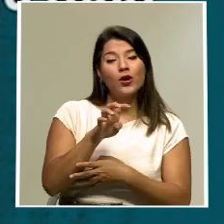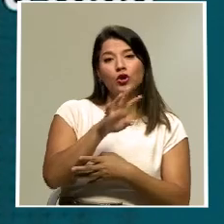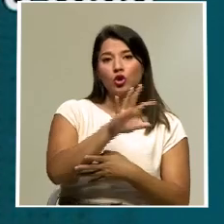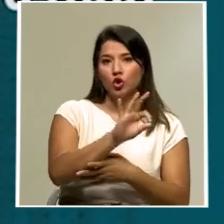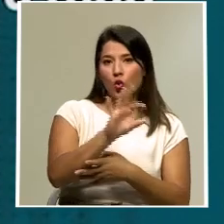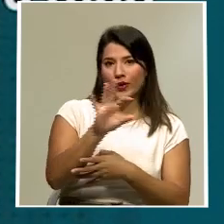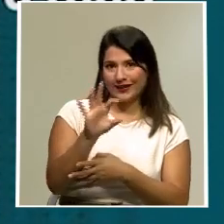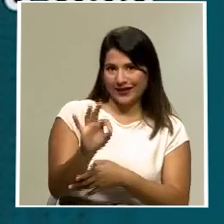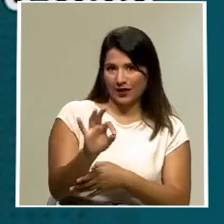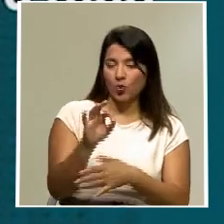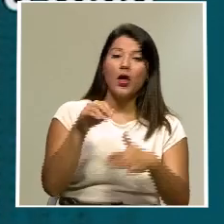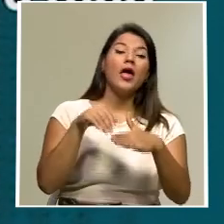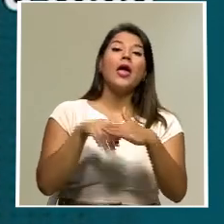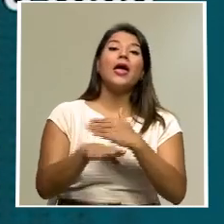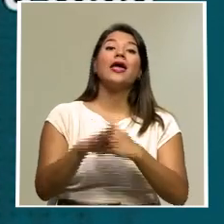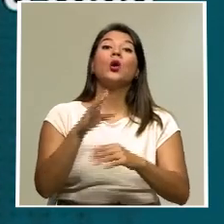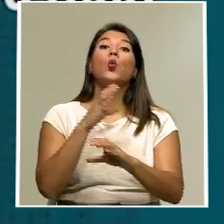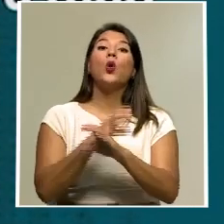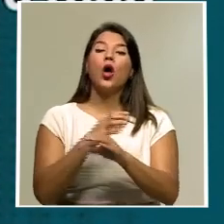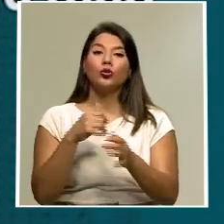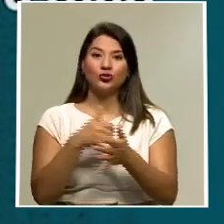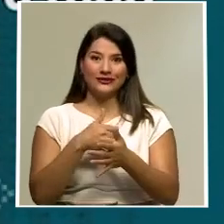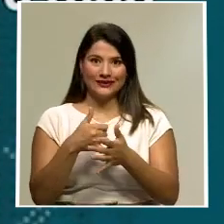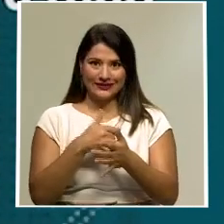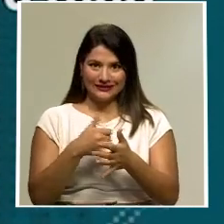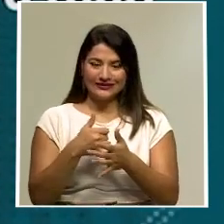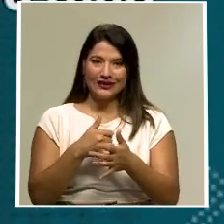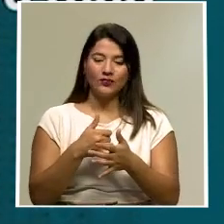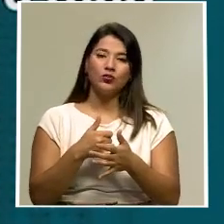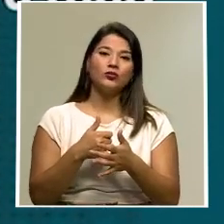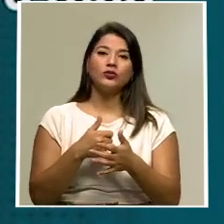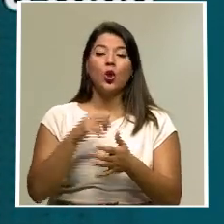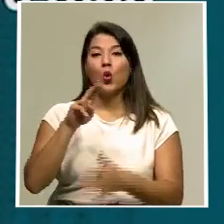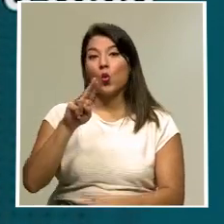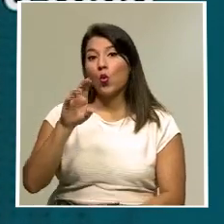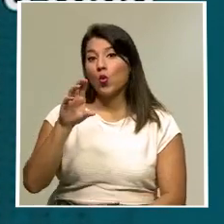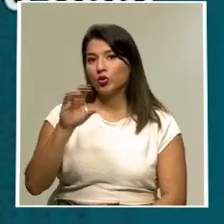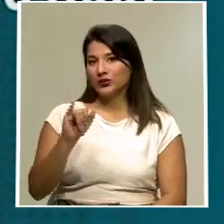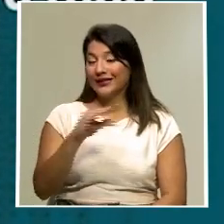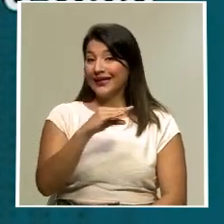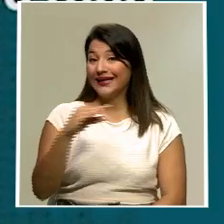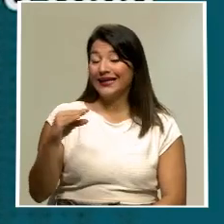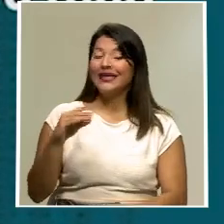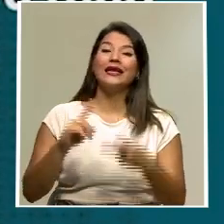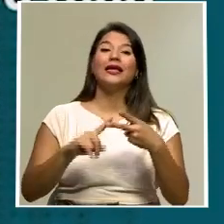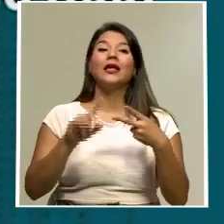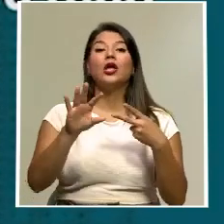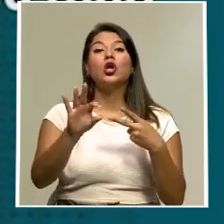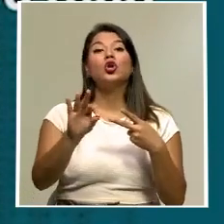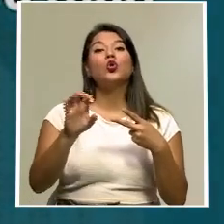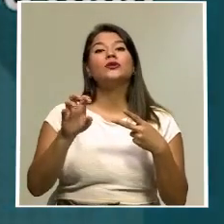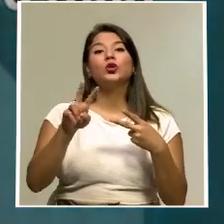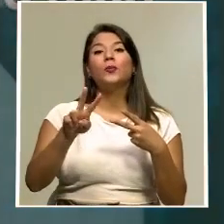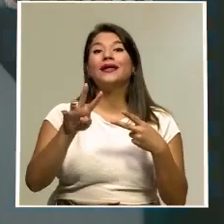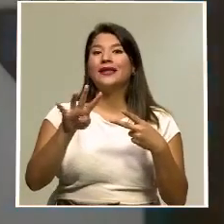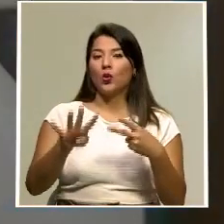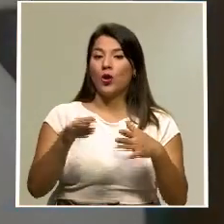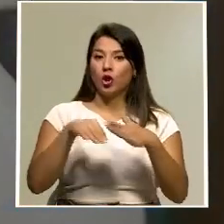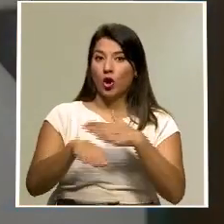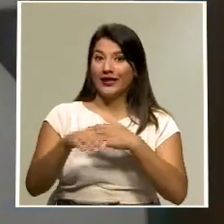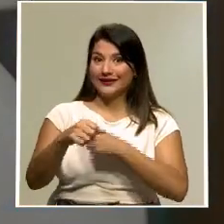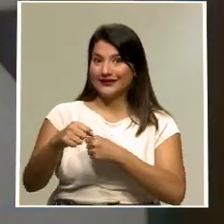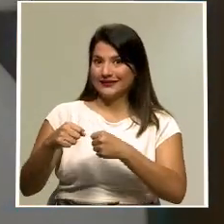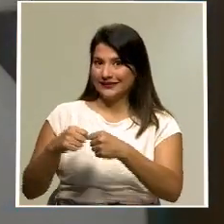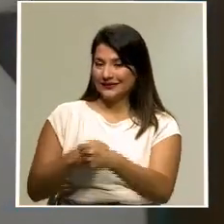499 se encuentran en unidad de cuidados intensivos, conocidas como UCI, y 924 en salón. El